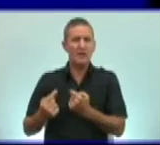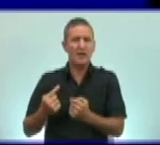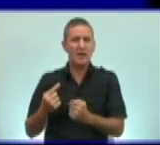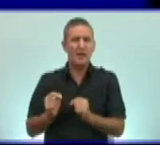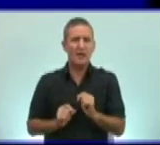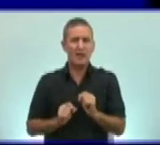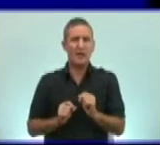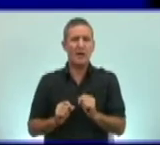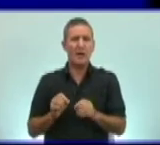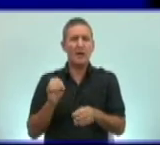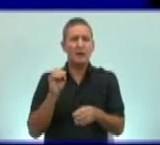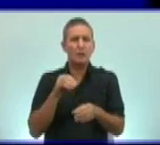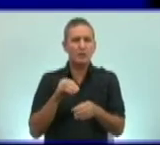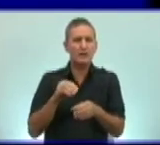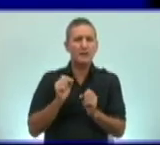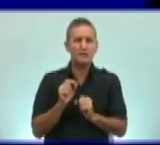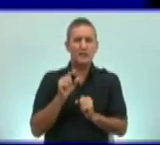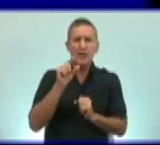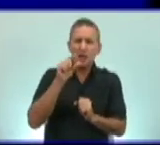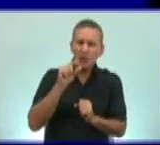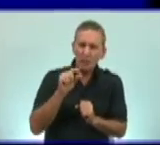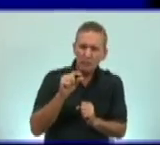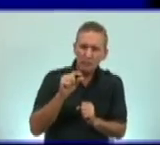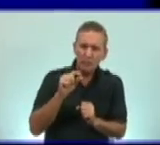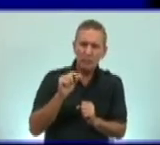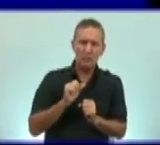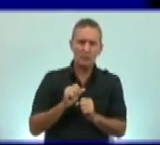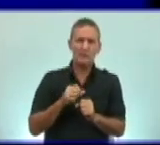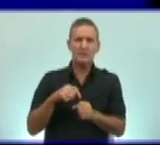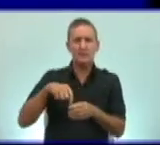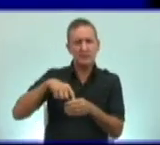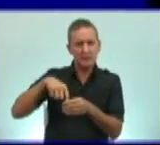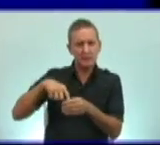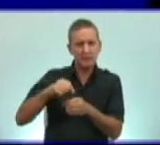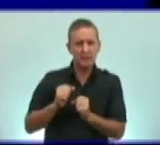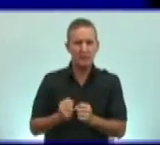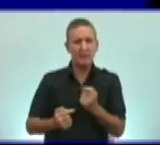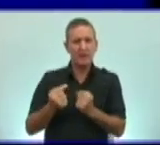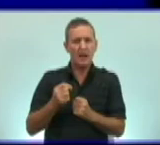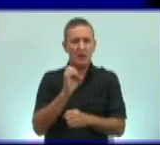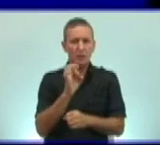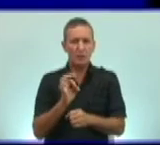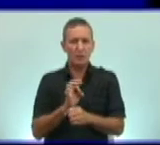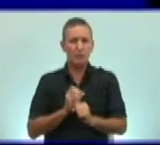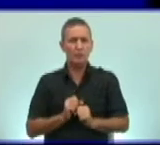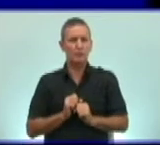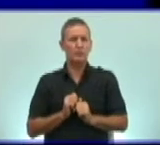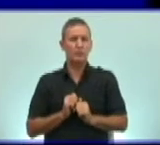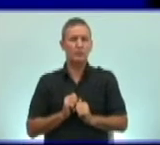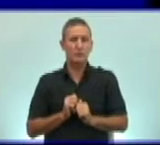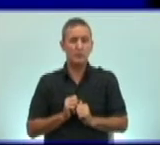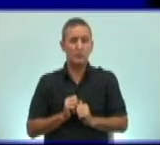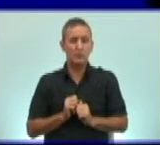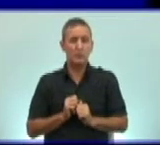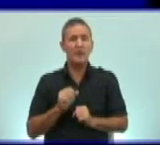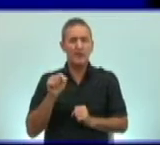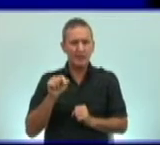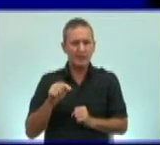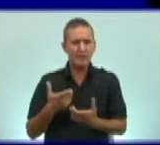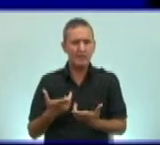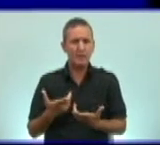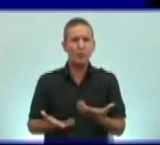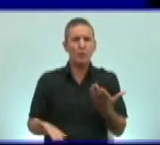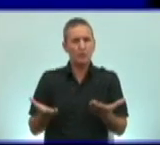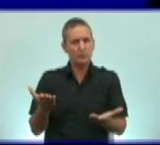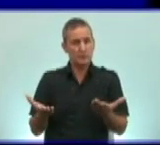va a disolver, y esa poquita cantidad que se disuelve, algunos iones pasarán al medio. Y entonces, ¿qué va a existir? Un